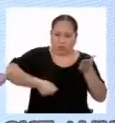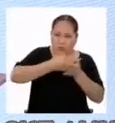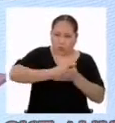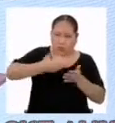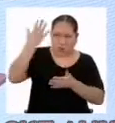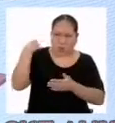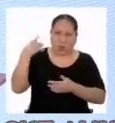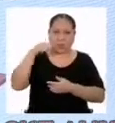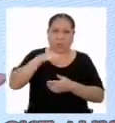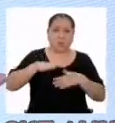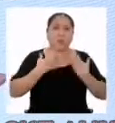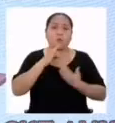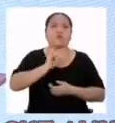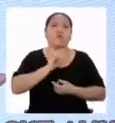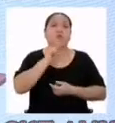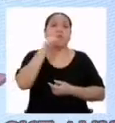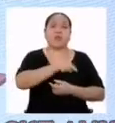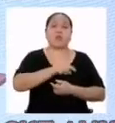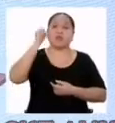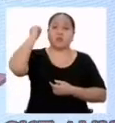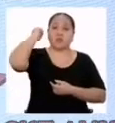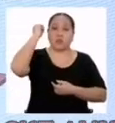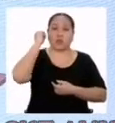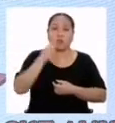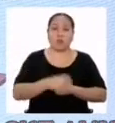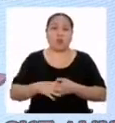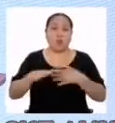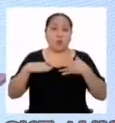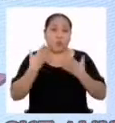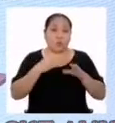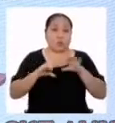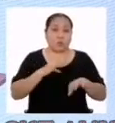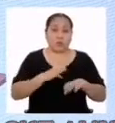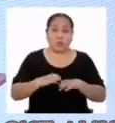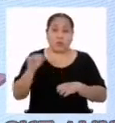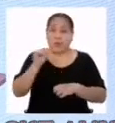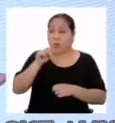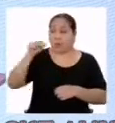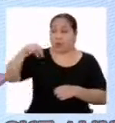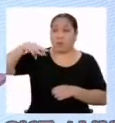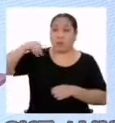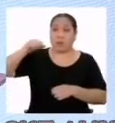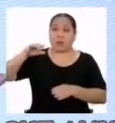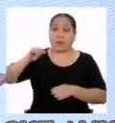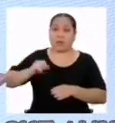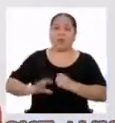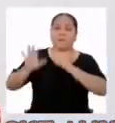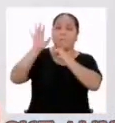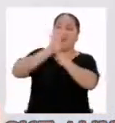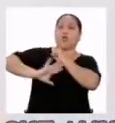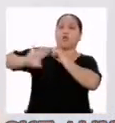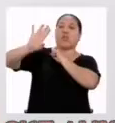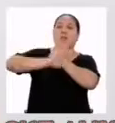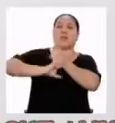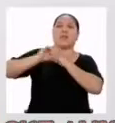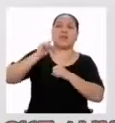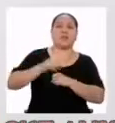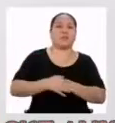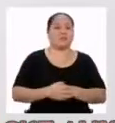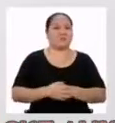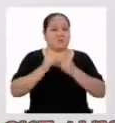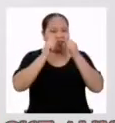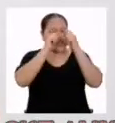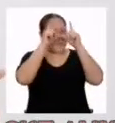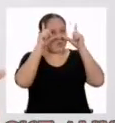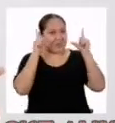hacer uso de esos derechos. Lo que podemos hacer es lo que hizo Malala, defenderlos. Me